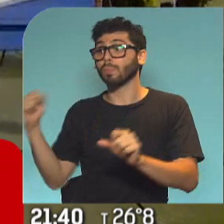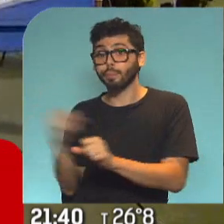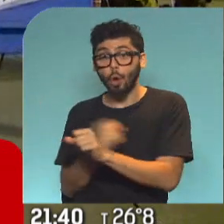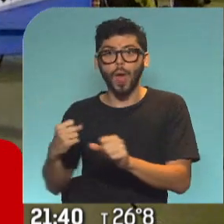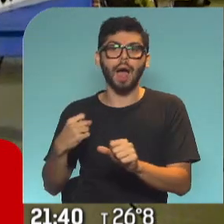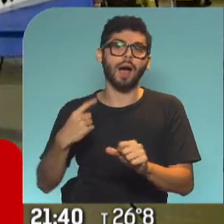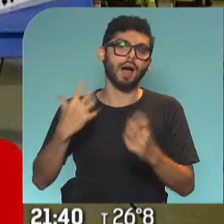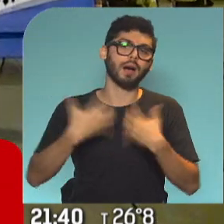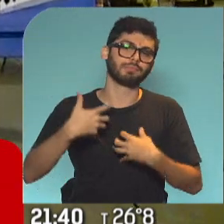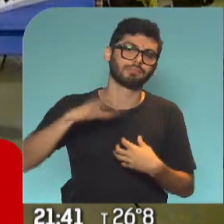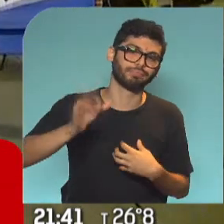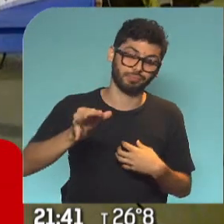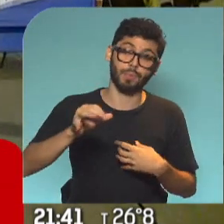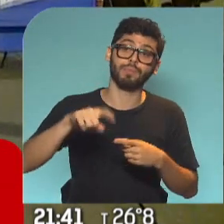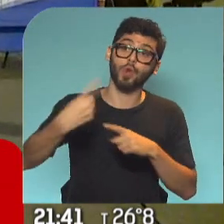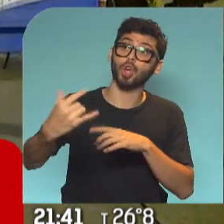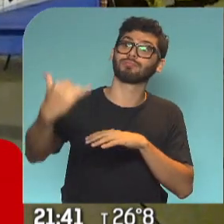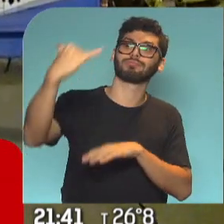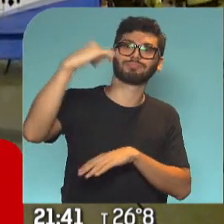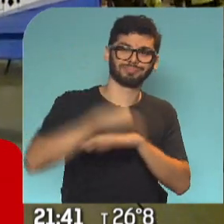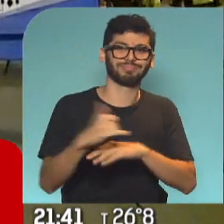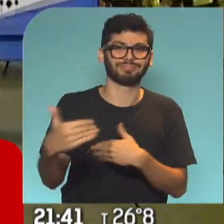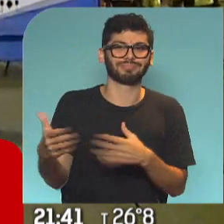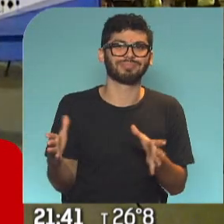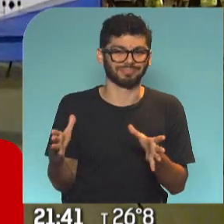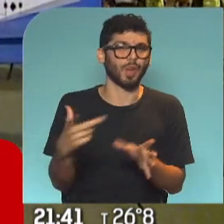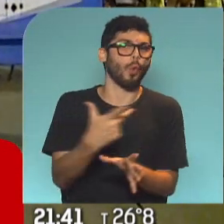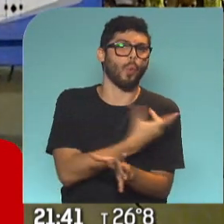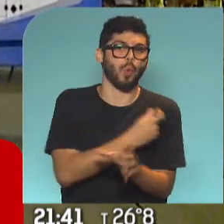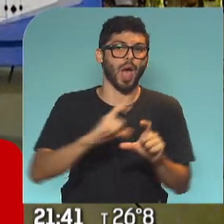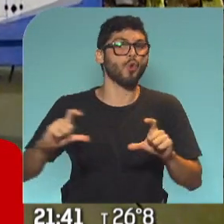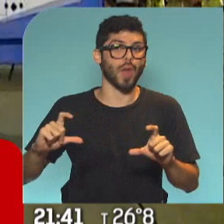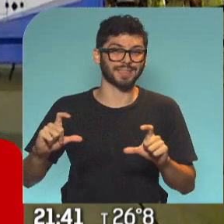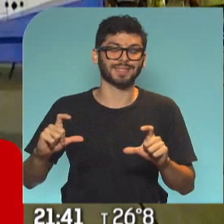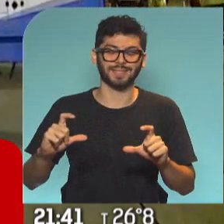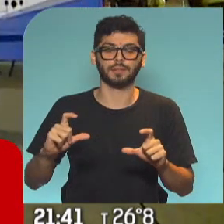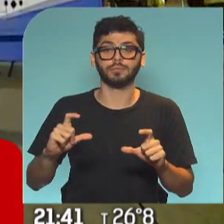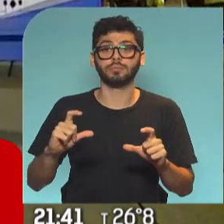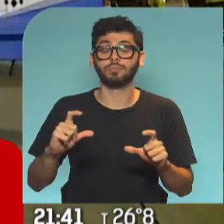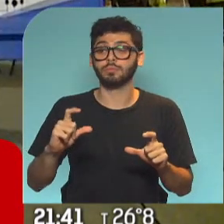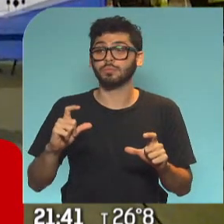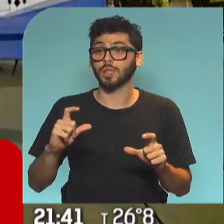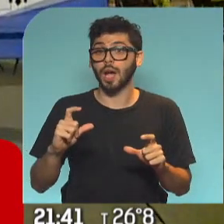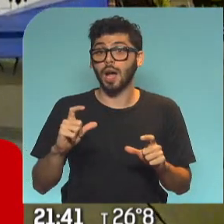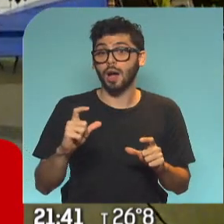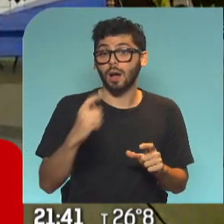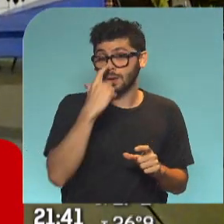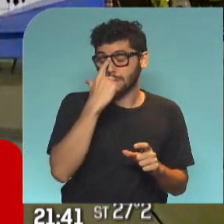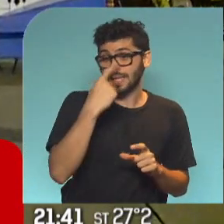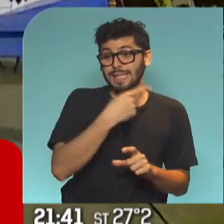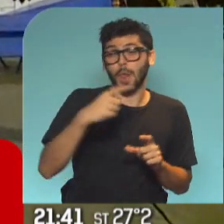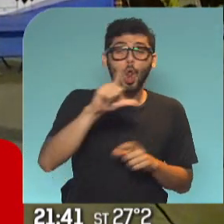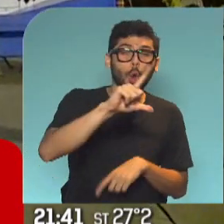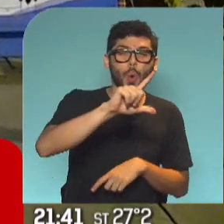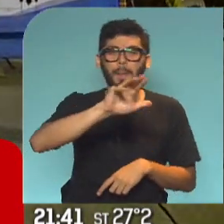se supo que el siguiente paso era esperar esta cantidad de vacunas, y lo que supimos en los primeros días de la semana